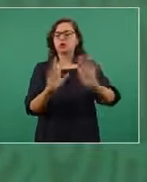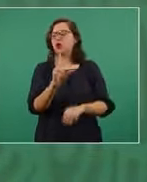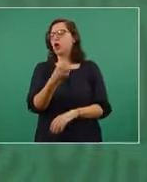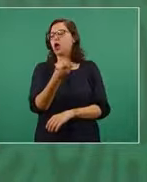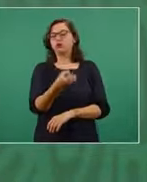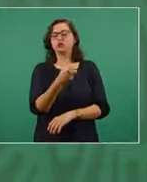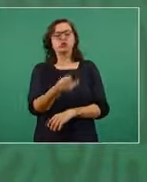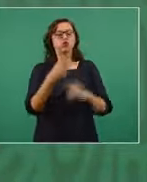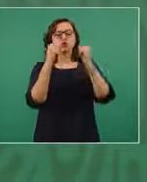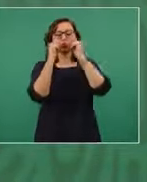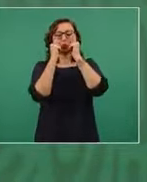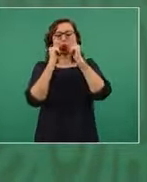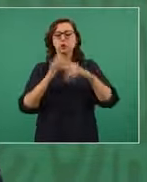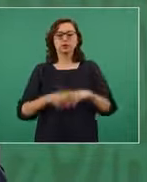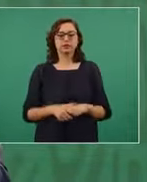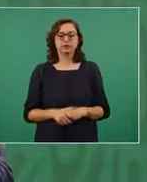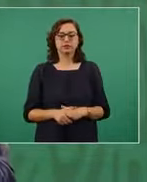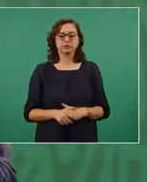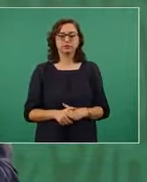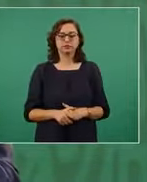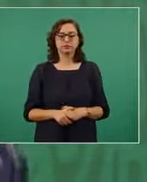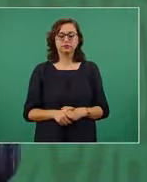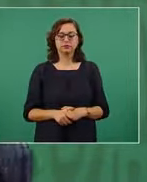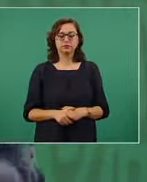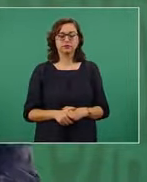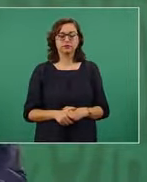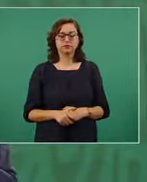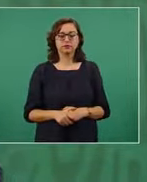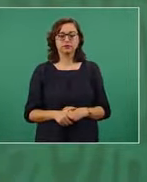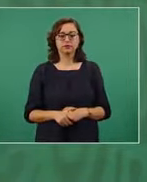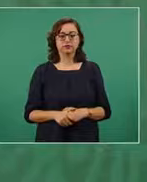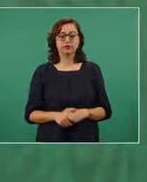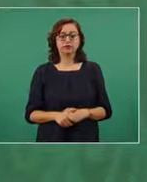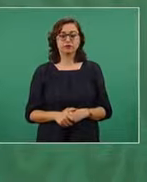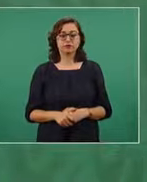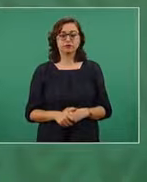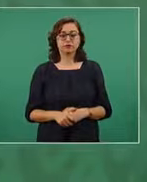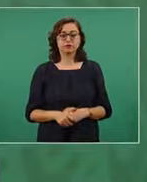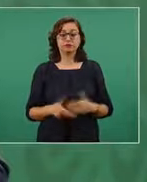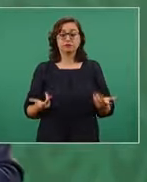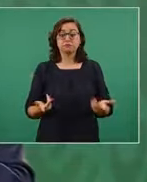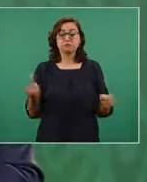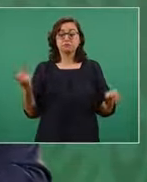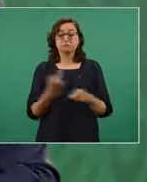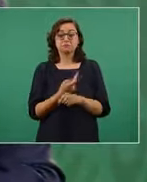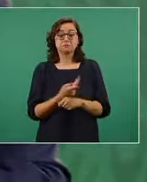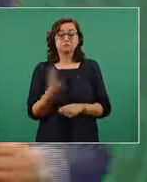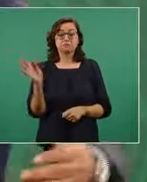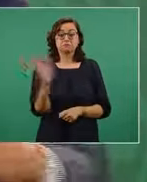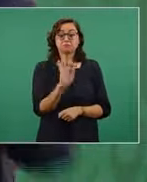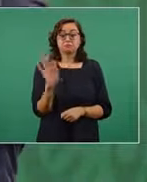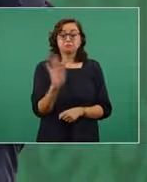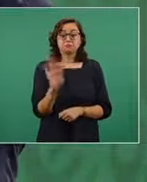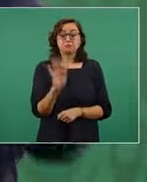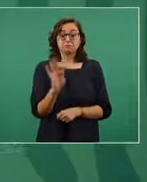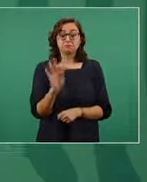que posiblemente la responsabilidad tenga que ver con